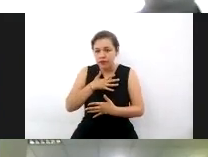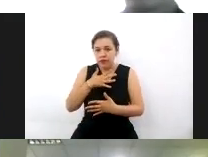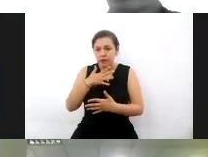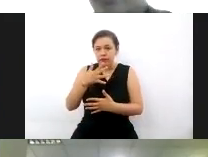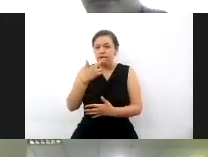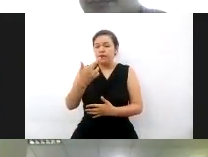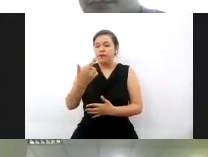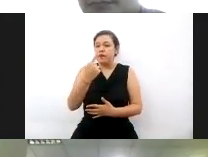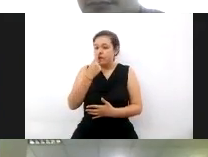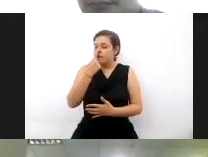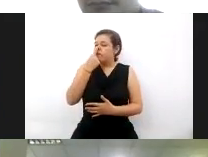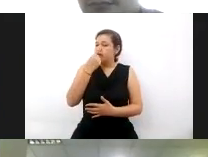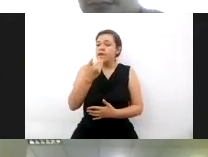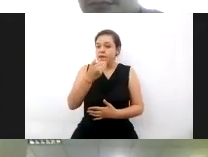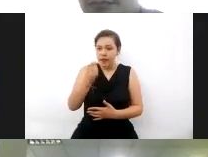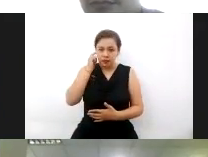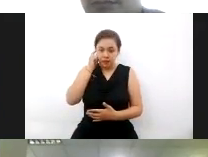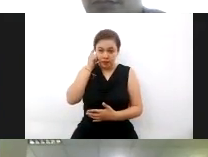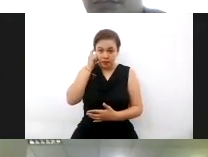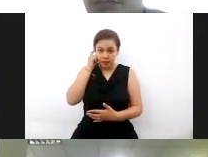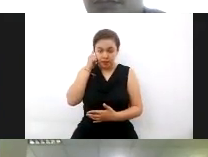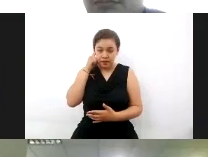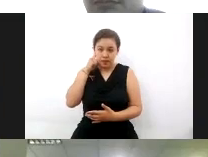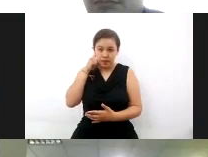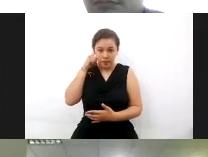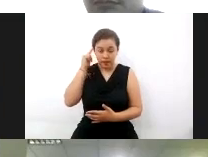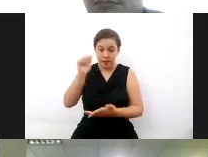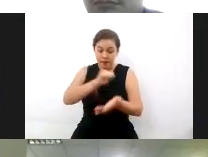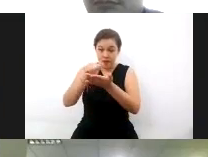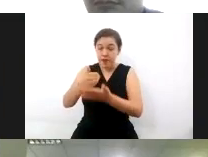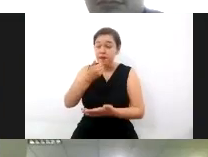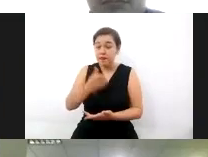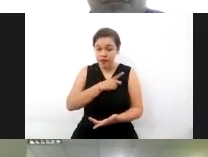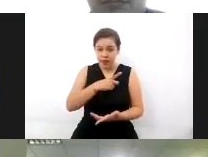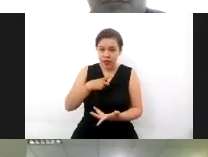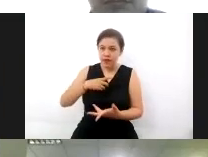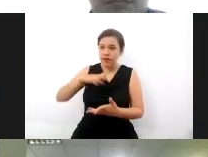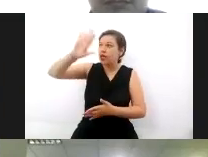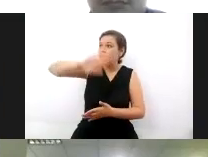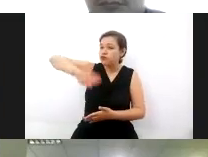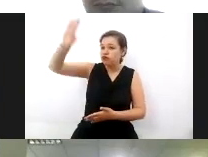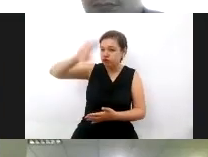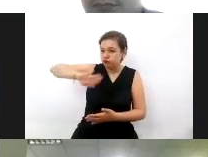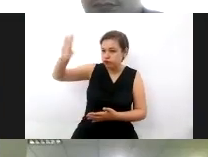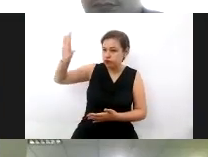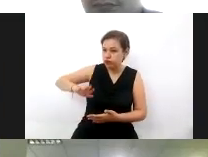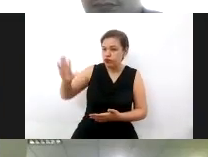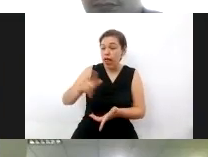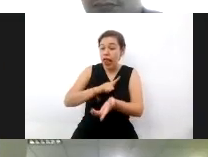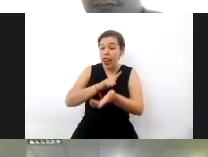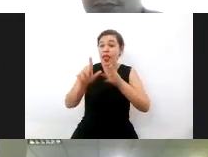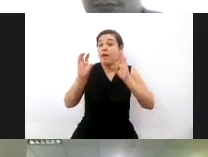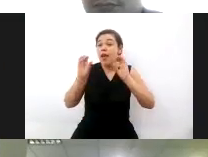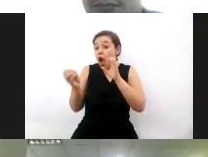un accidente. Se tiene que cepillar bien, se tiene que enjuagar y con una jerga limpia y de preferencia nueva vamos a limpiar todas